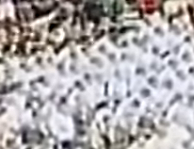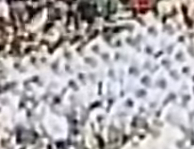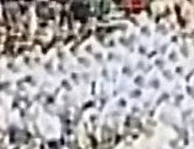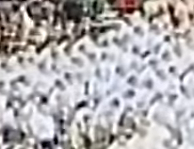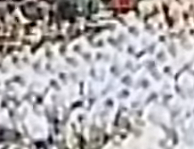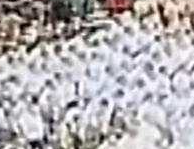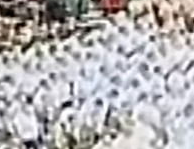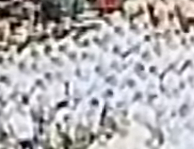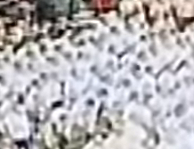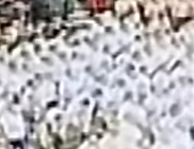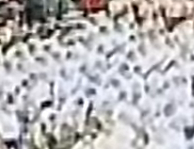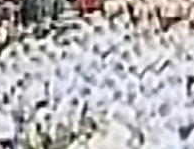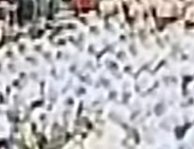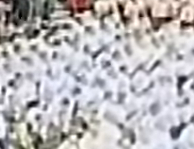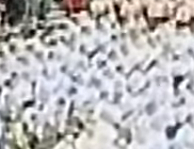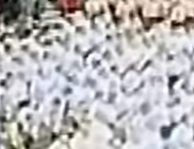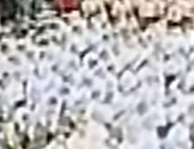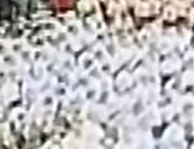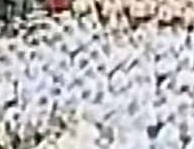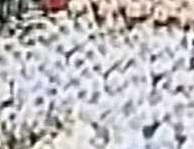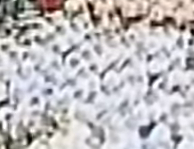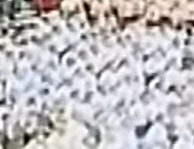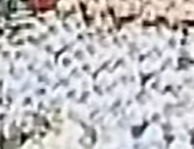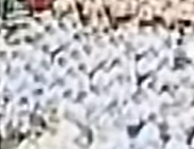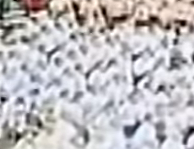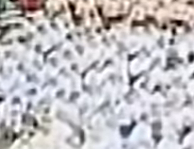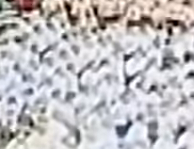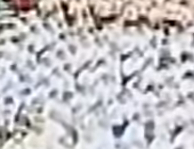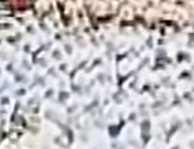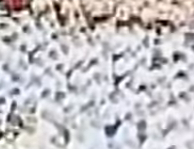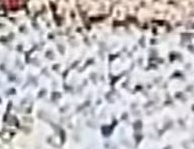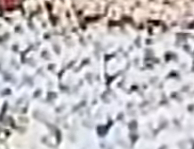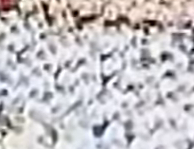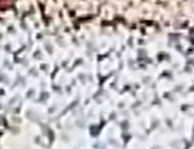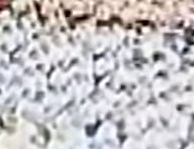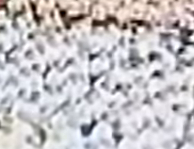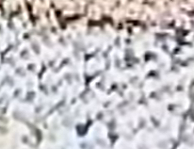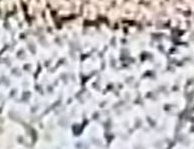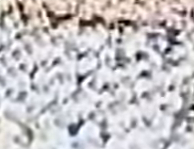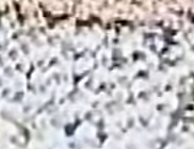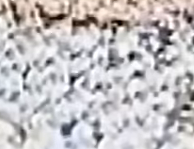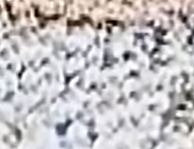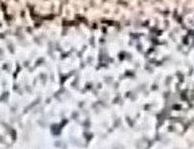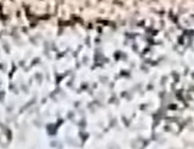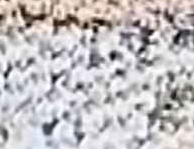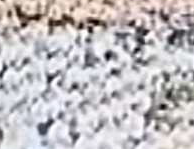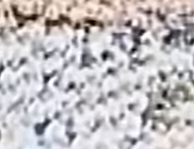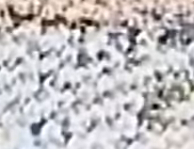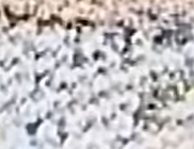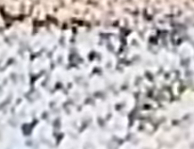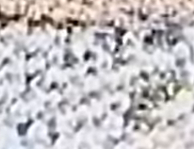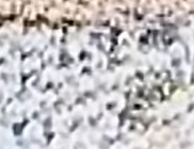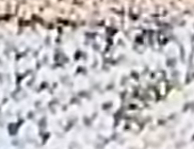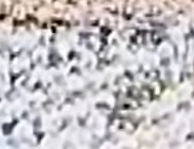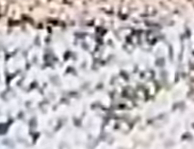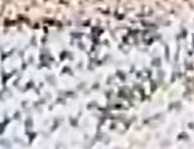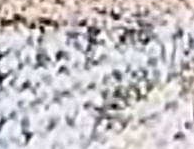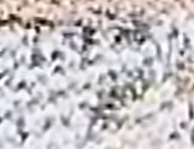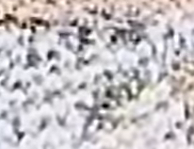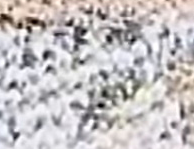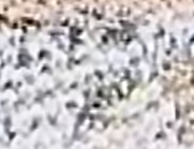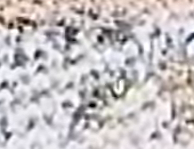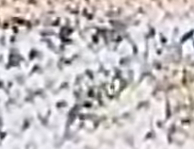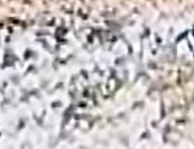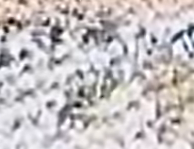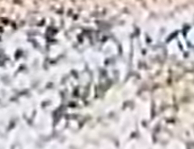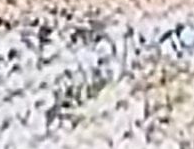al poliedro de Caracas, al encuentro con los cadetes de la Fuerza Armada Nacional Bolivariana en defensa del Esequibo. Himno